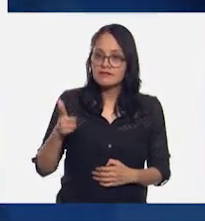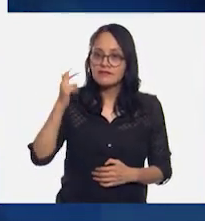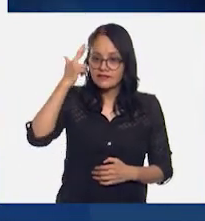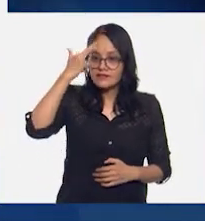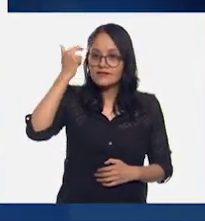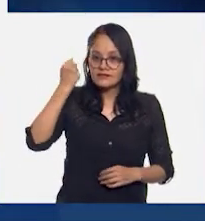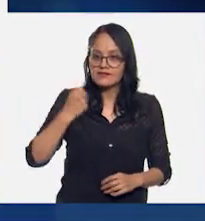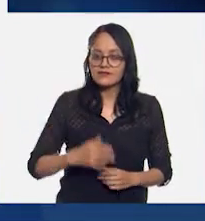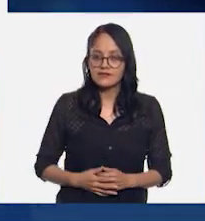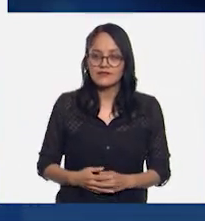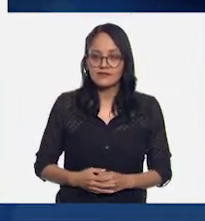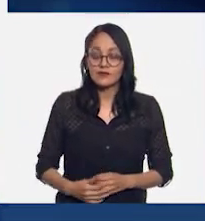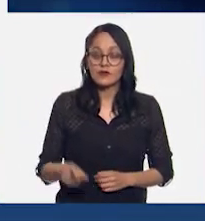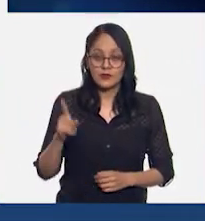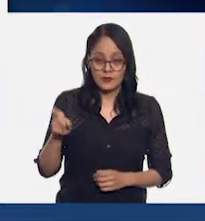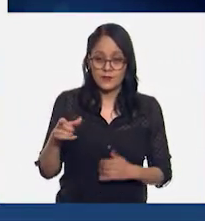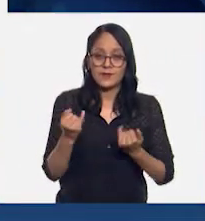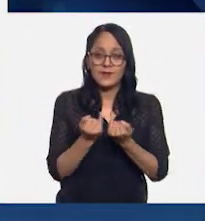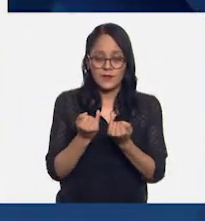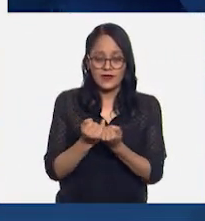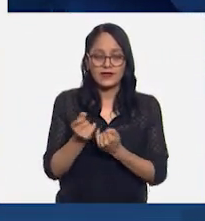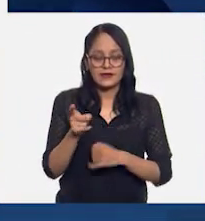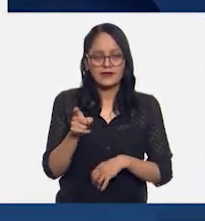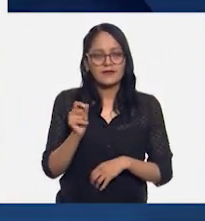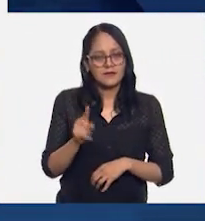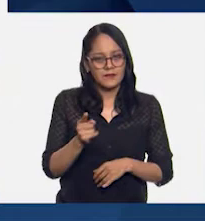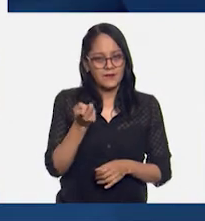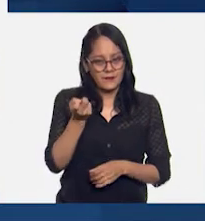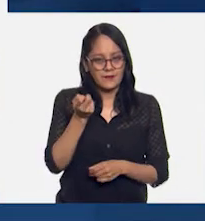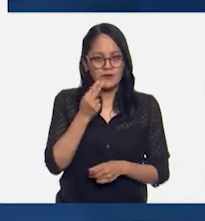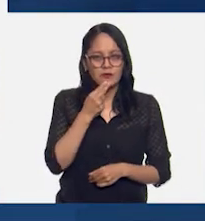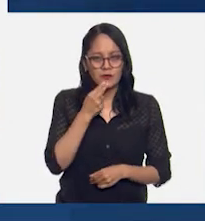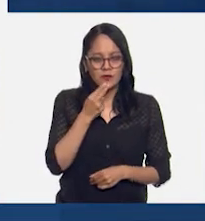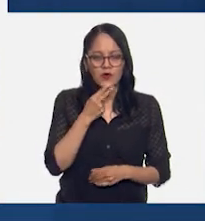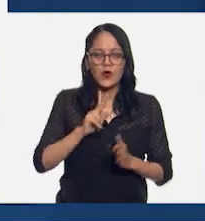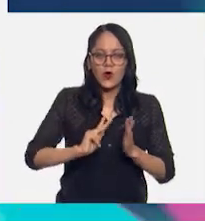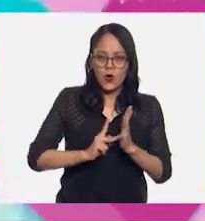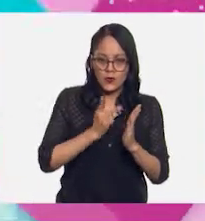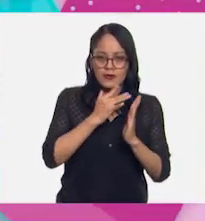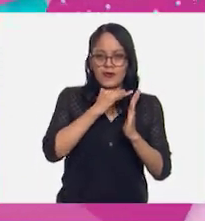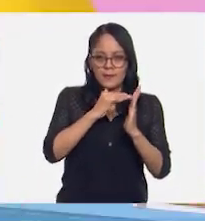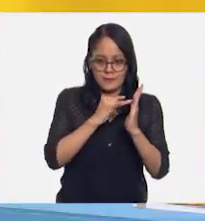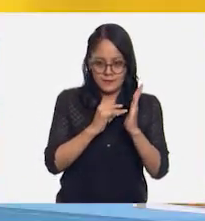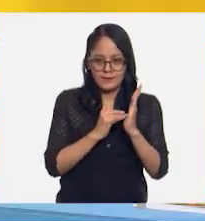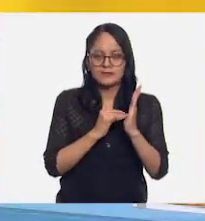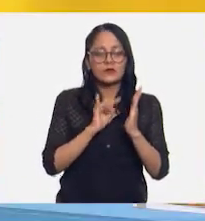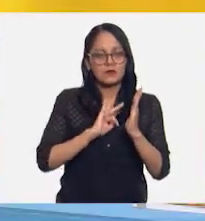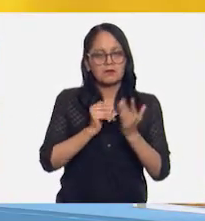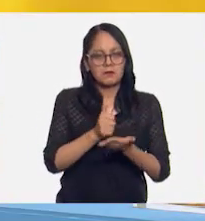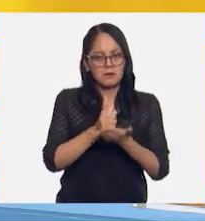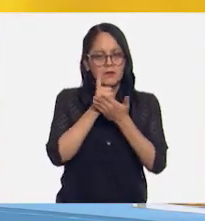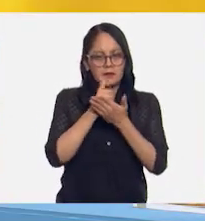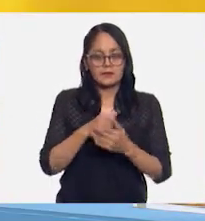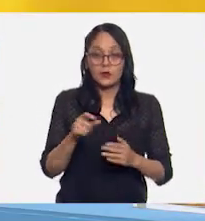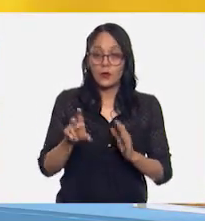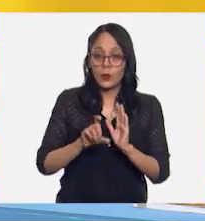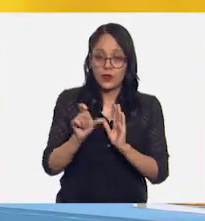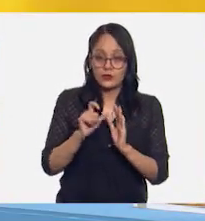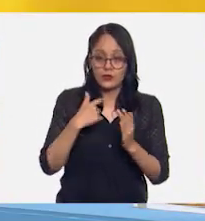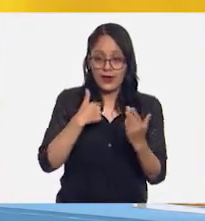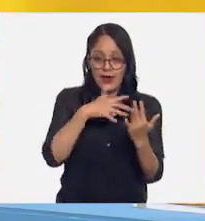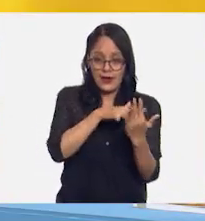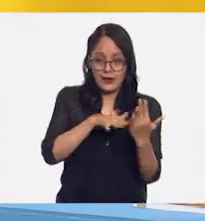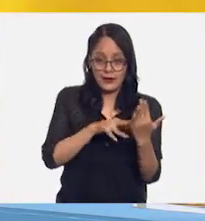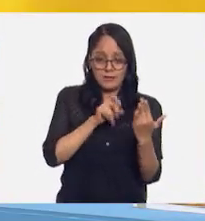Qué bueno que tú sí. Y para eso sirve precisamente la relectura de los textos. Cada vez que releemos un